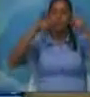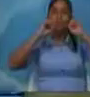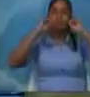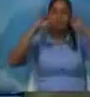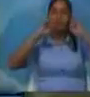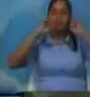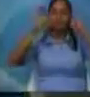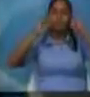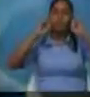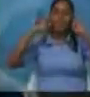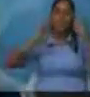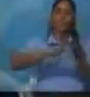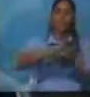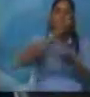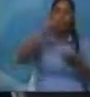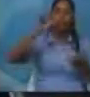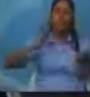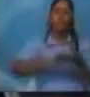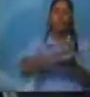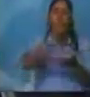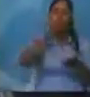gloria gloria